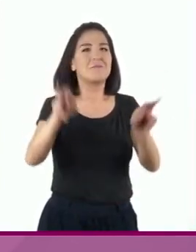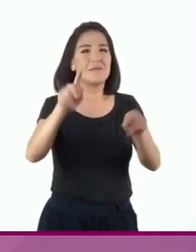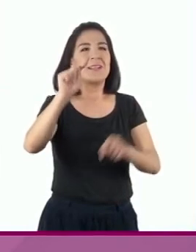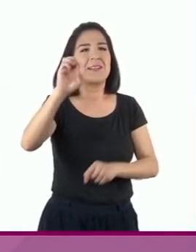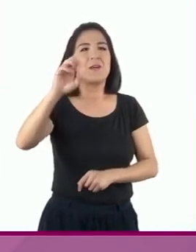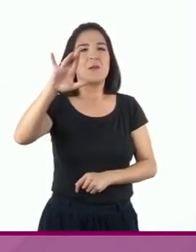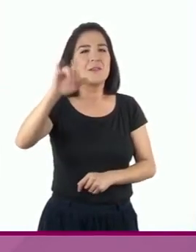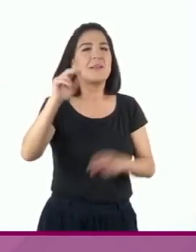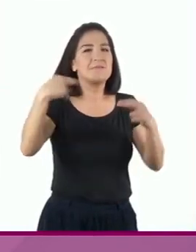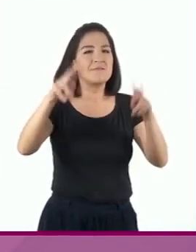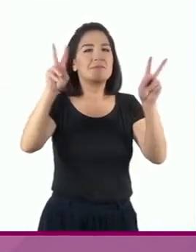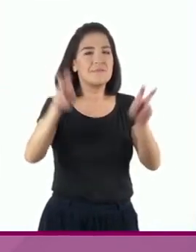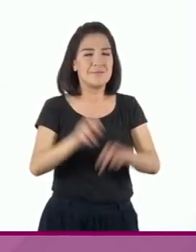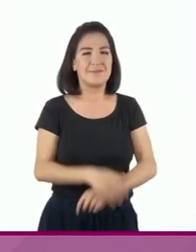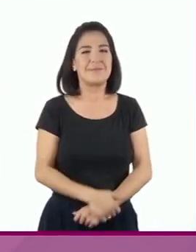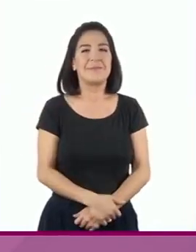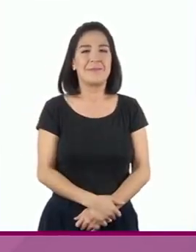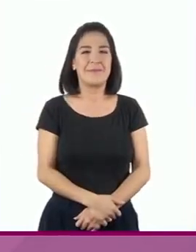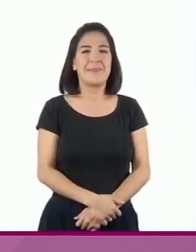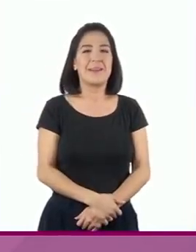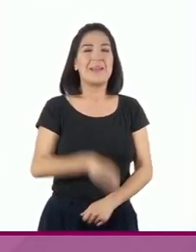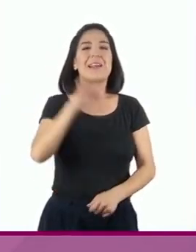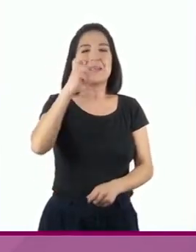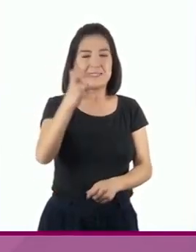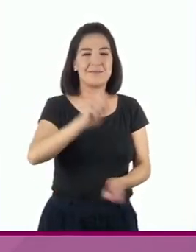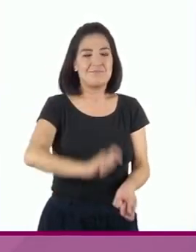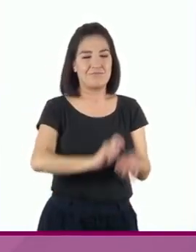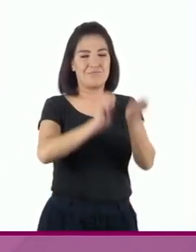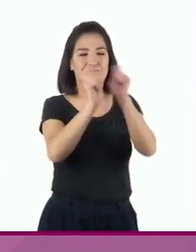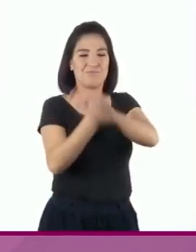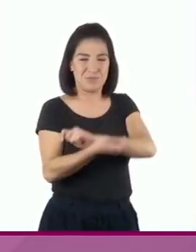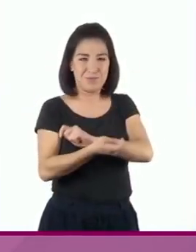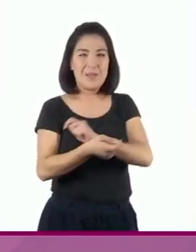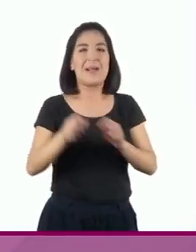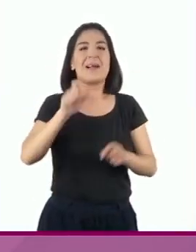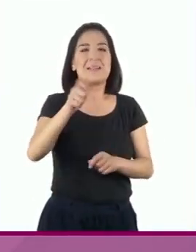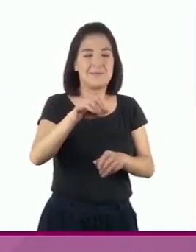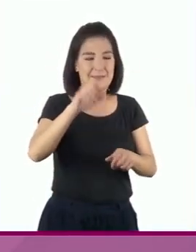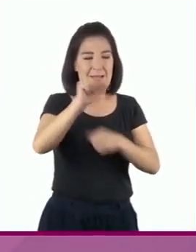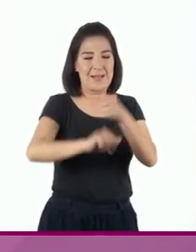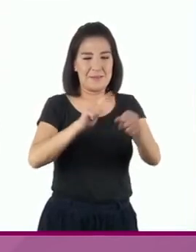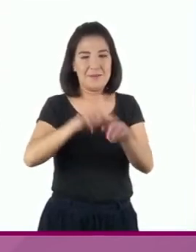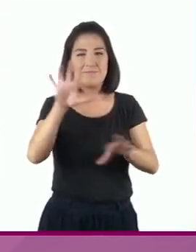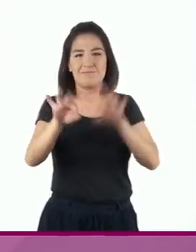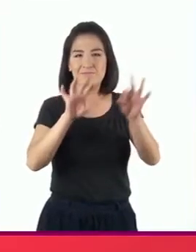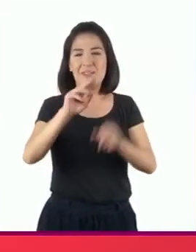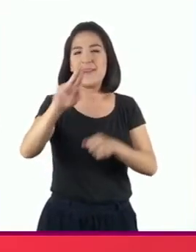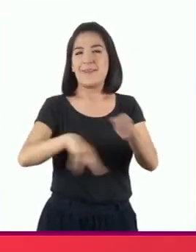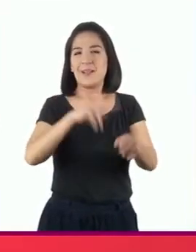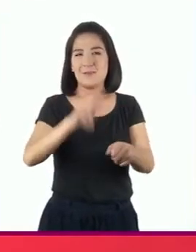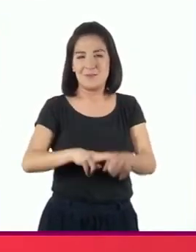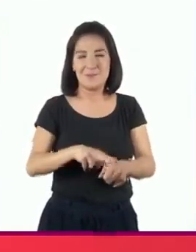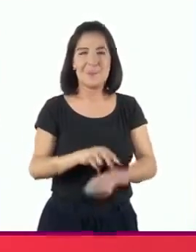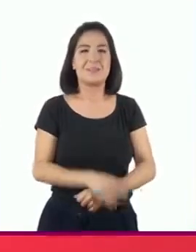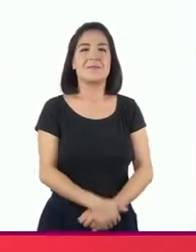Correcto, endémicas, lo que le permitió a Charles Darwin completar su teoría de...